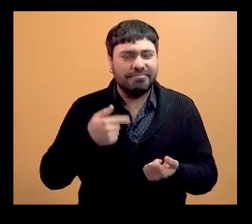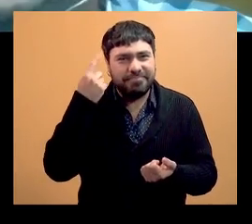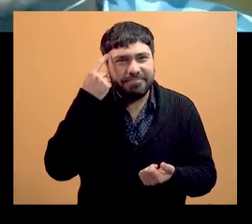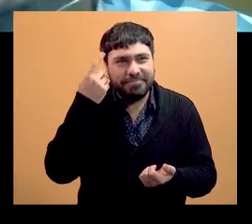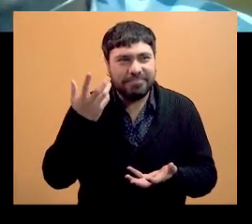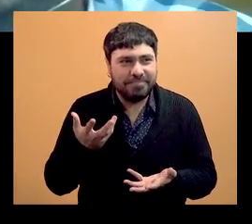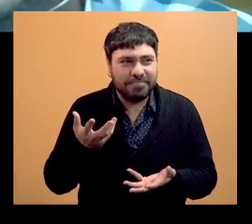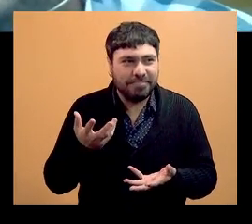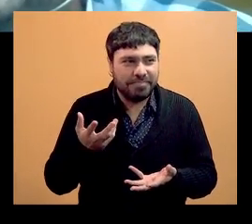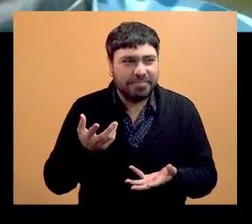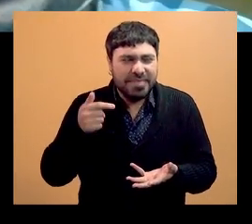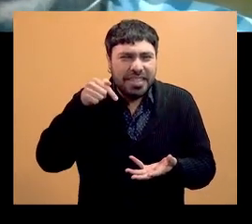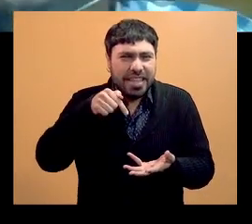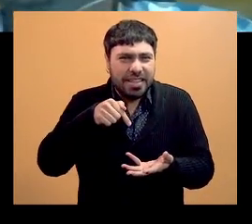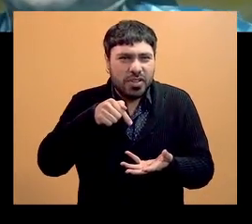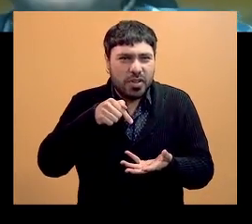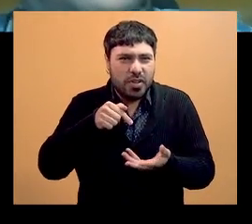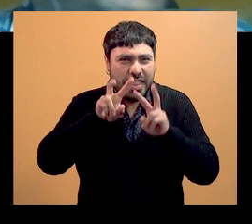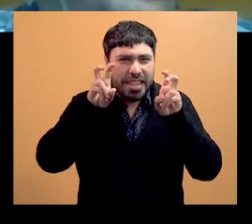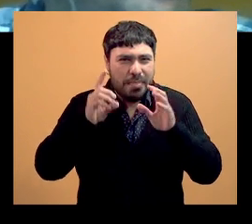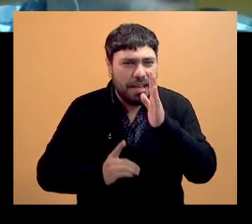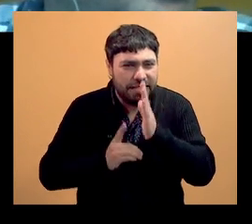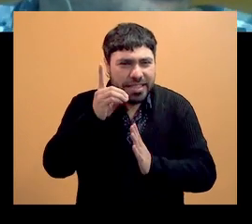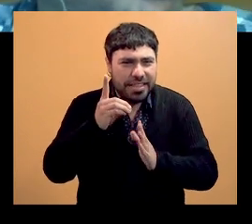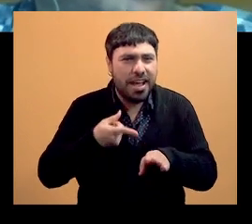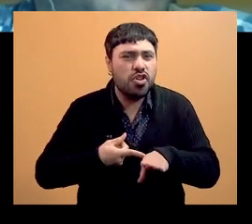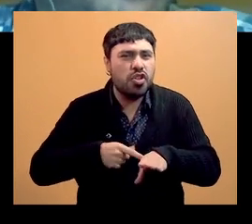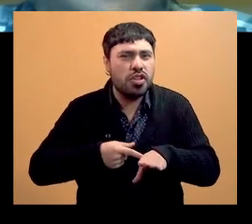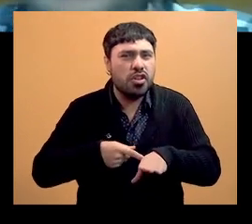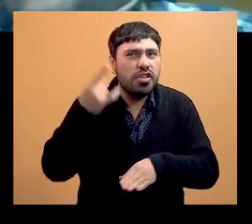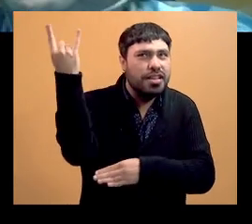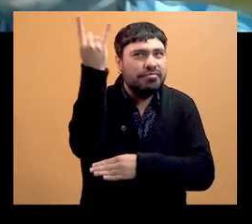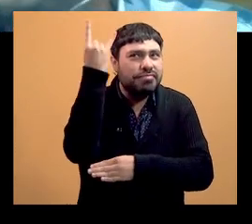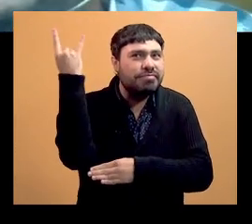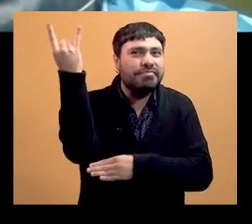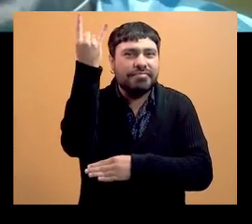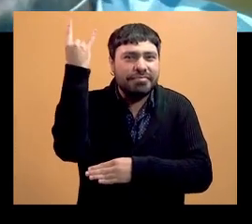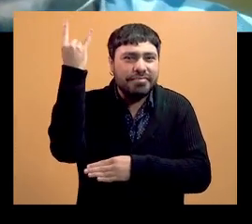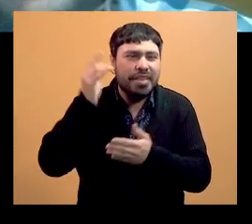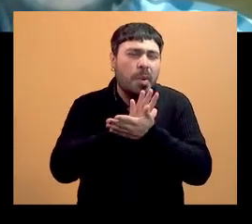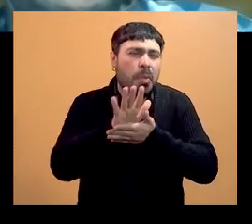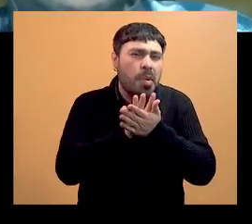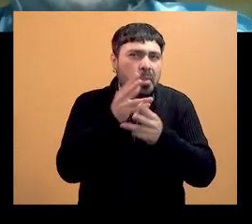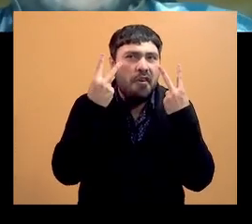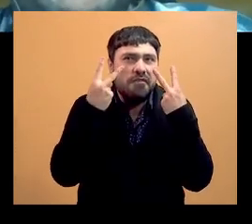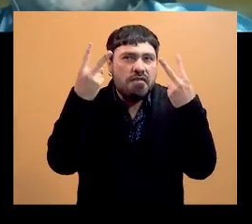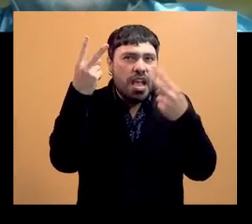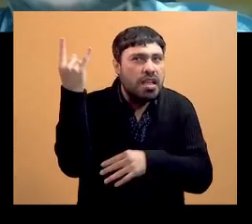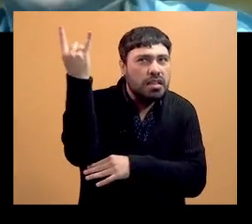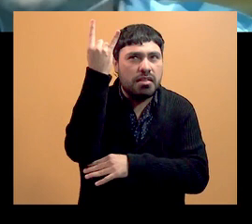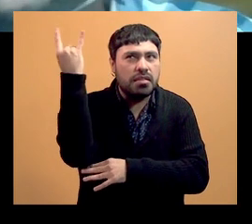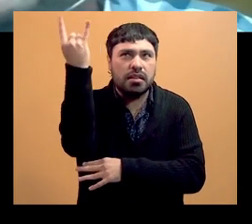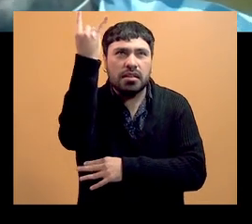de desarrollo de tecnologías espaciales que a veces involucran al turismo espacial y otras iniciativas